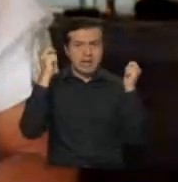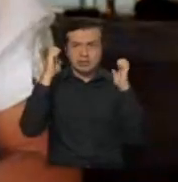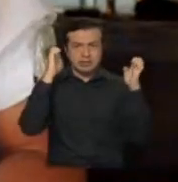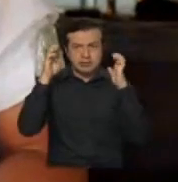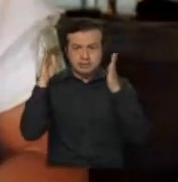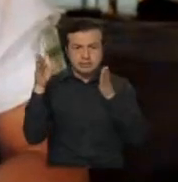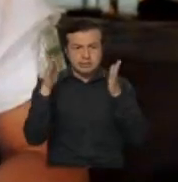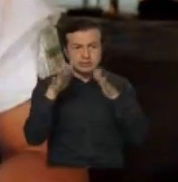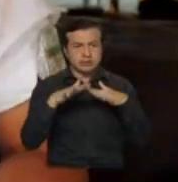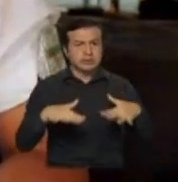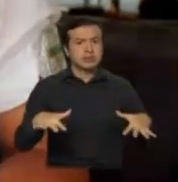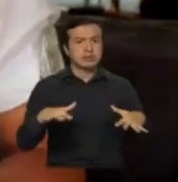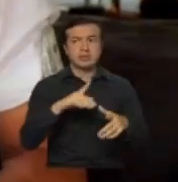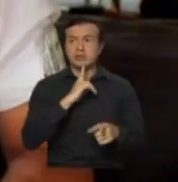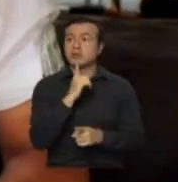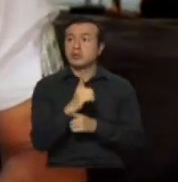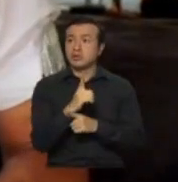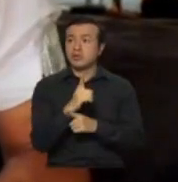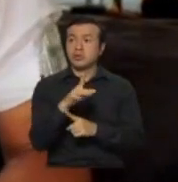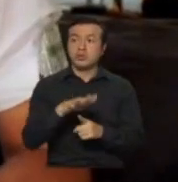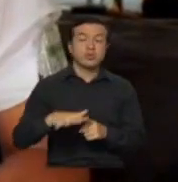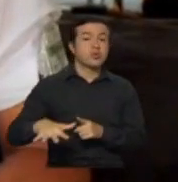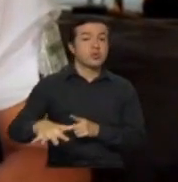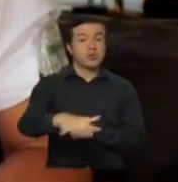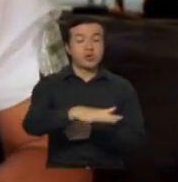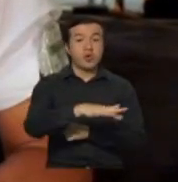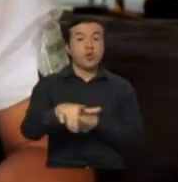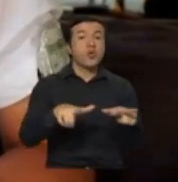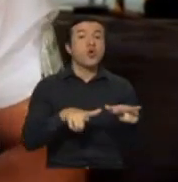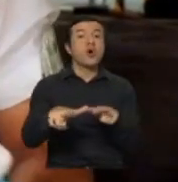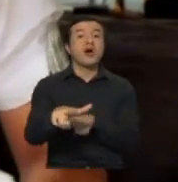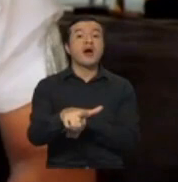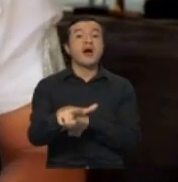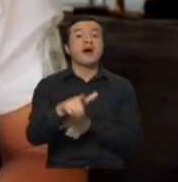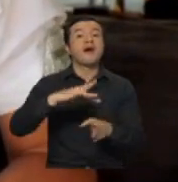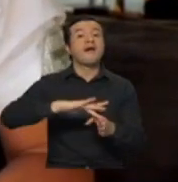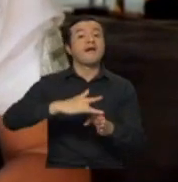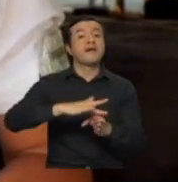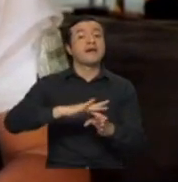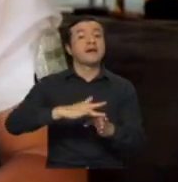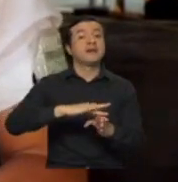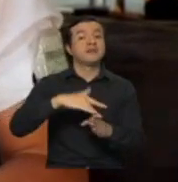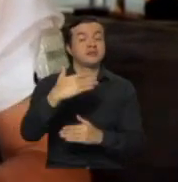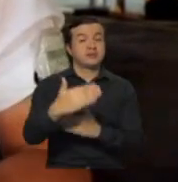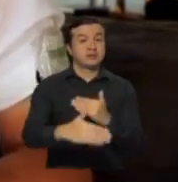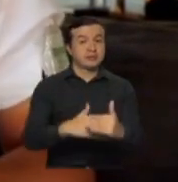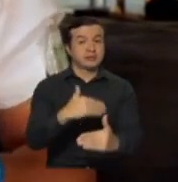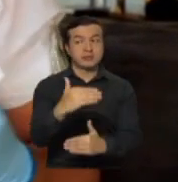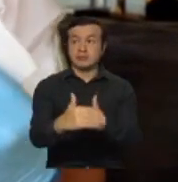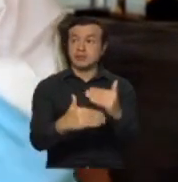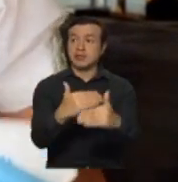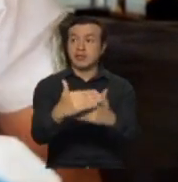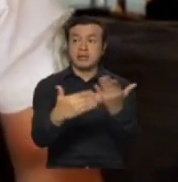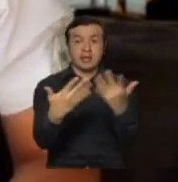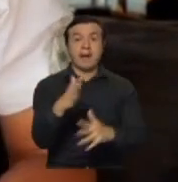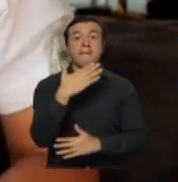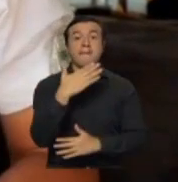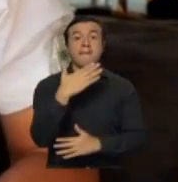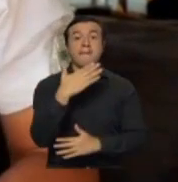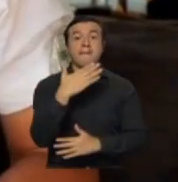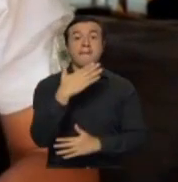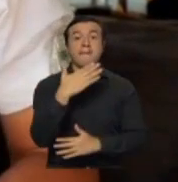completa para ir fortaleciendo los circos epidemiológicos, las zonas de riesgo y de esa manera ir generando un mejor